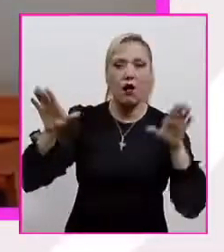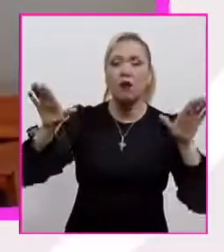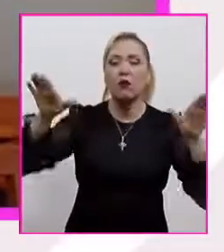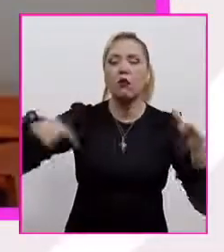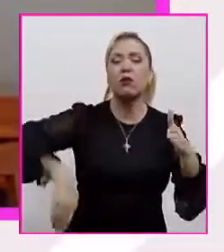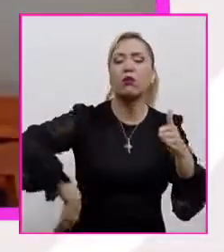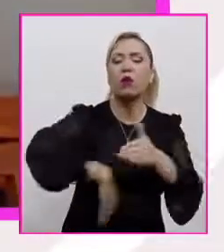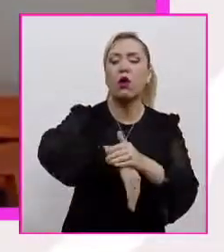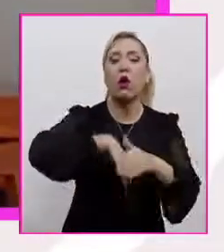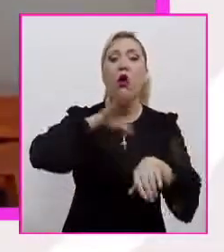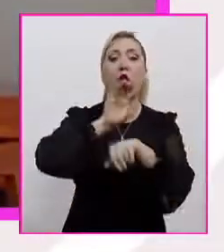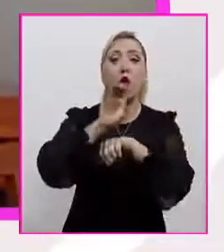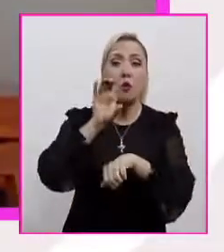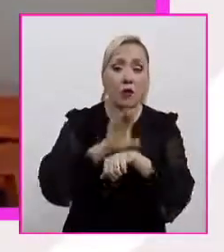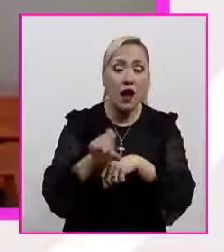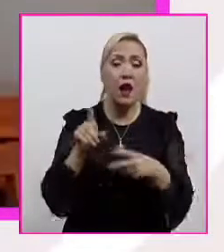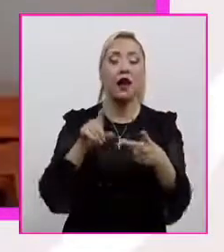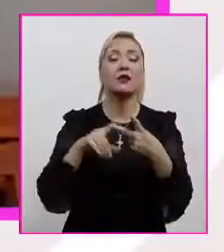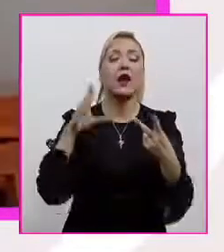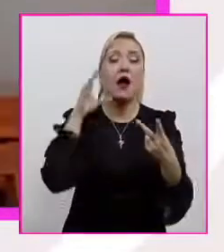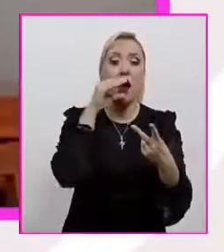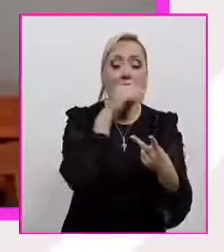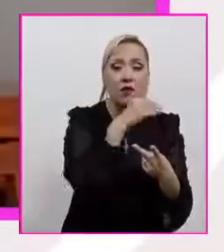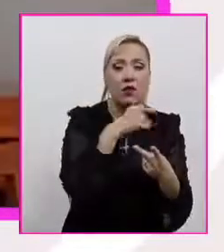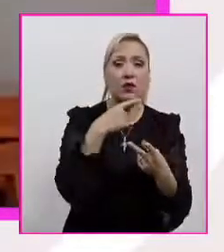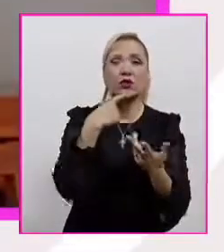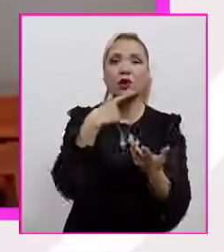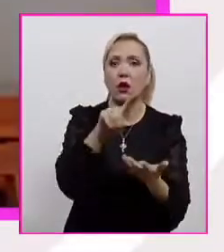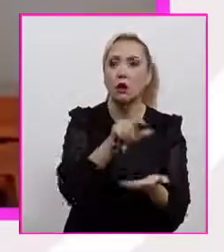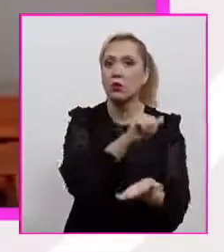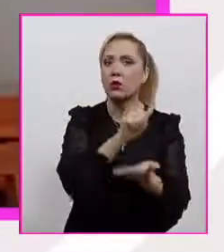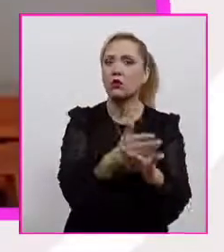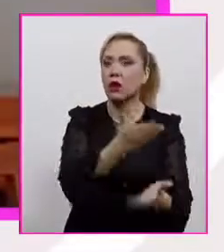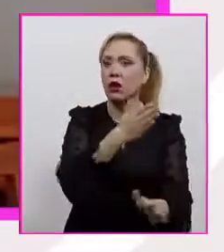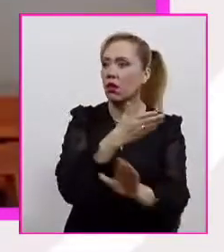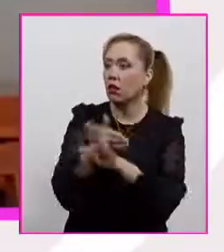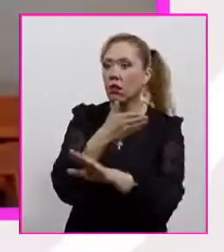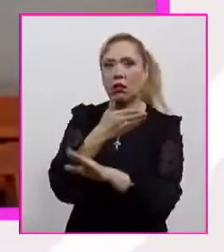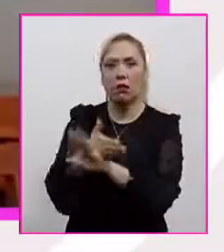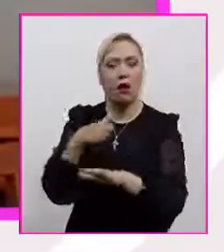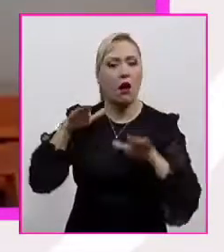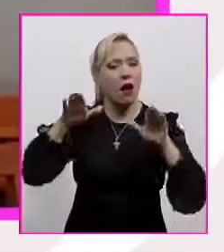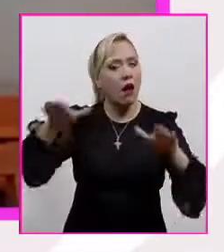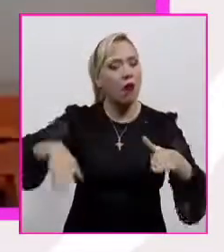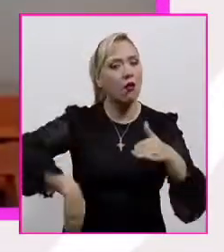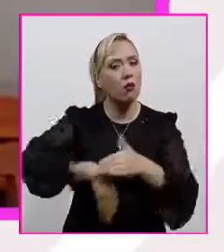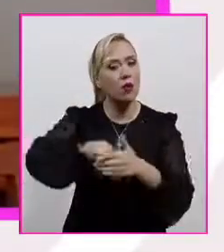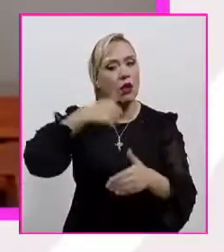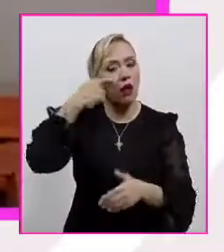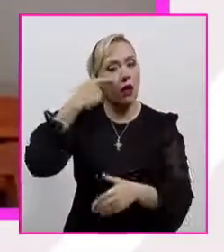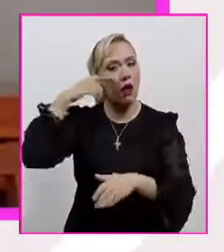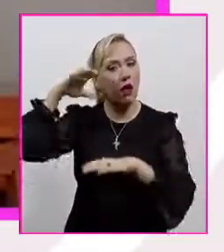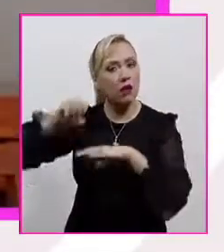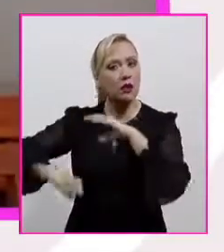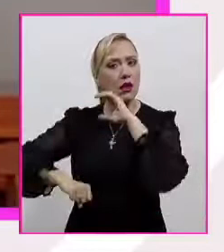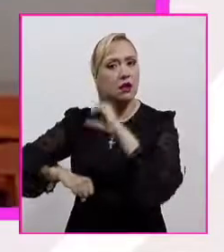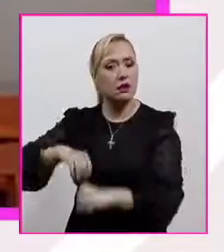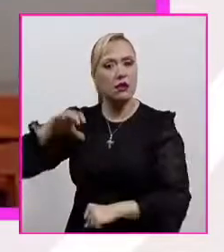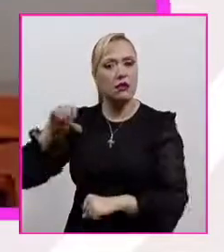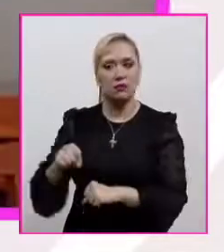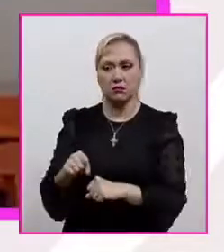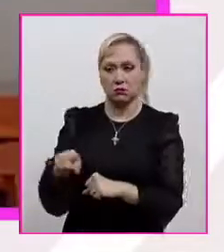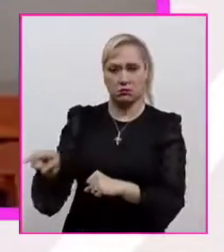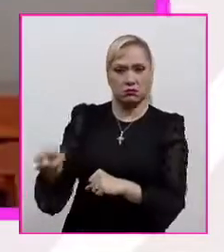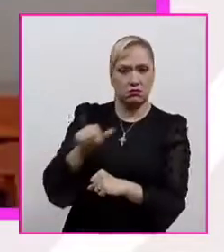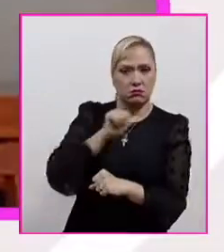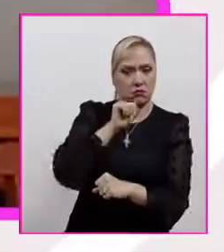de personas colombianas afrodescendientes que de otro tipo de personas colombianas que tal vez podrían